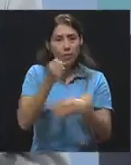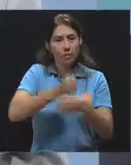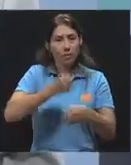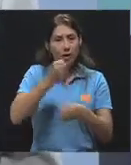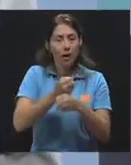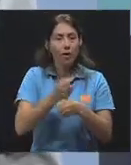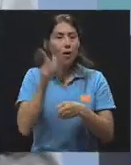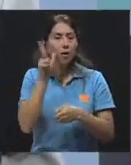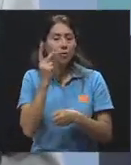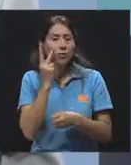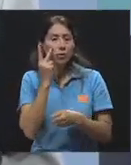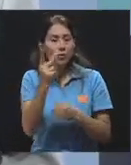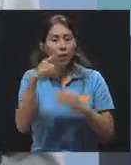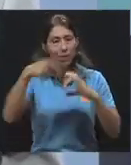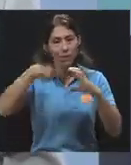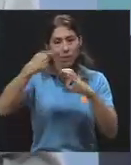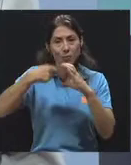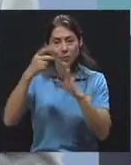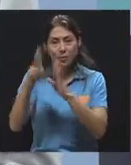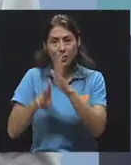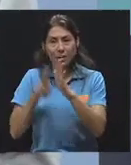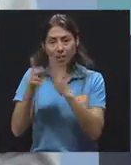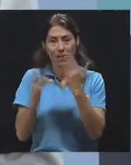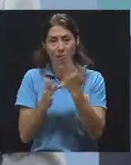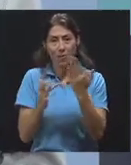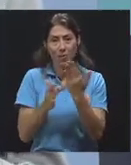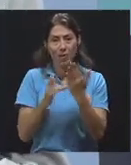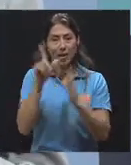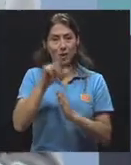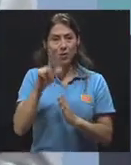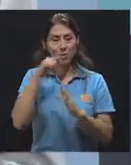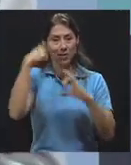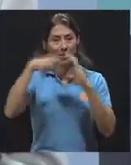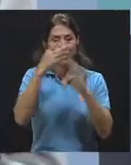audiovisual, cinematográfica, tecnológica en Lunes de Cinemateca.